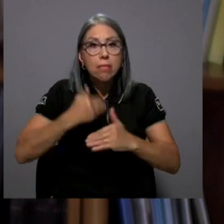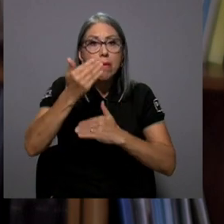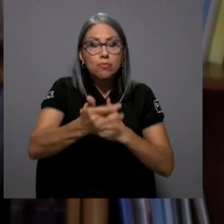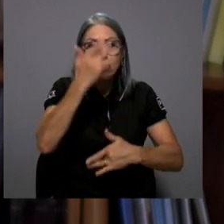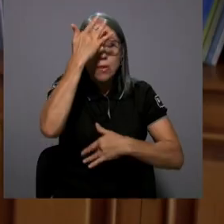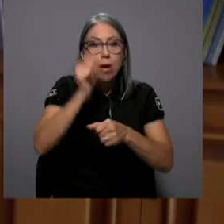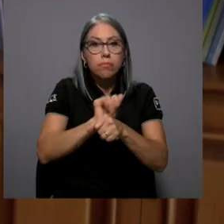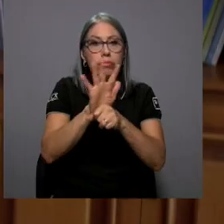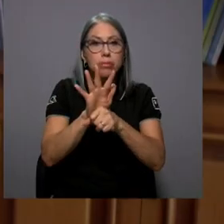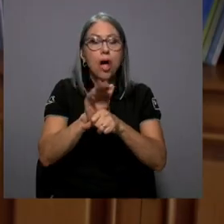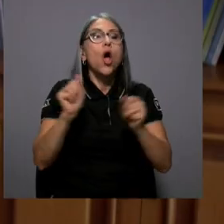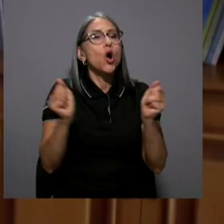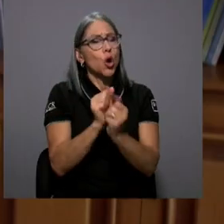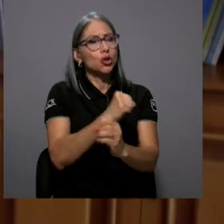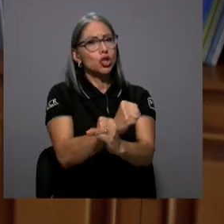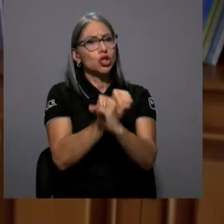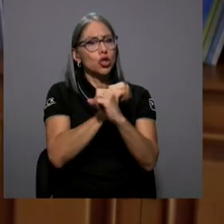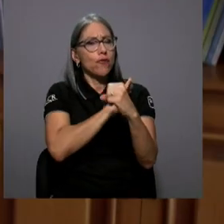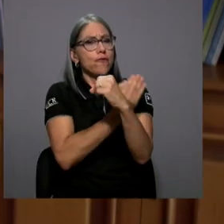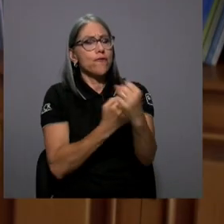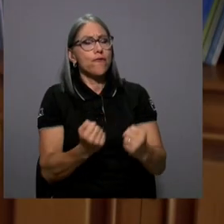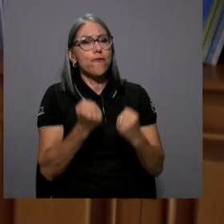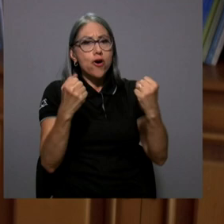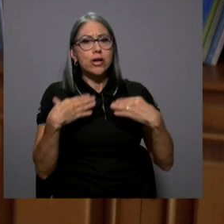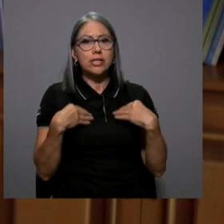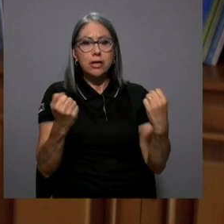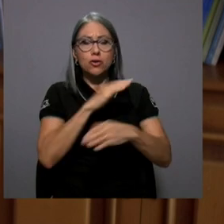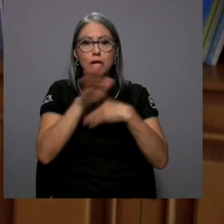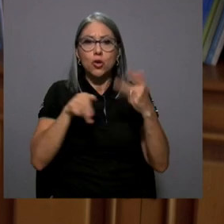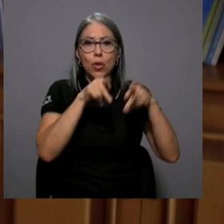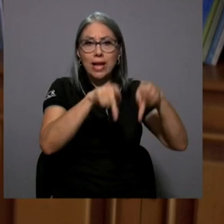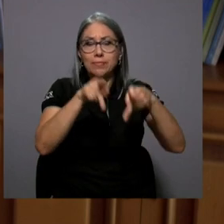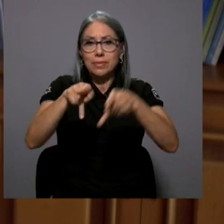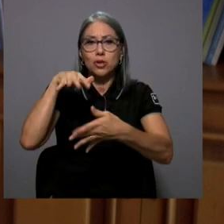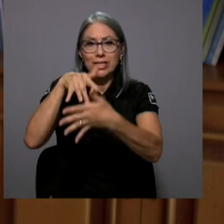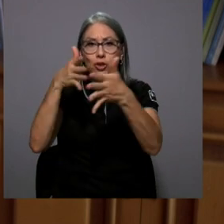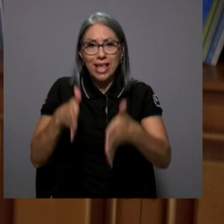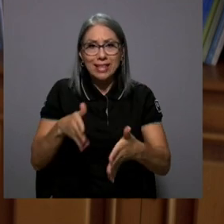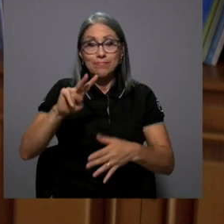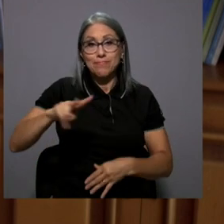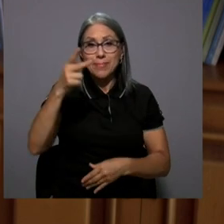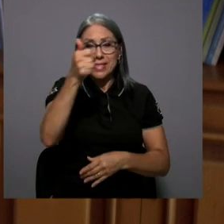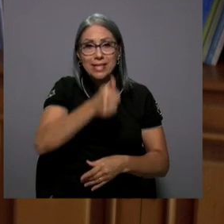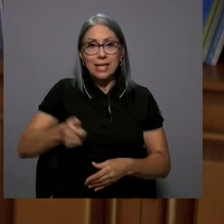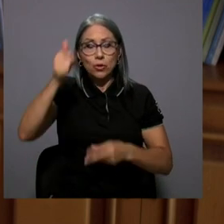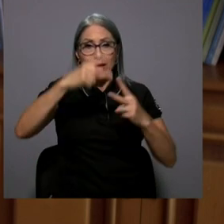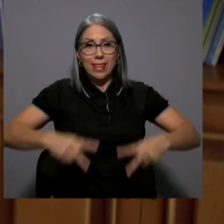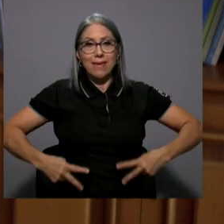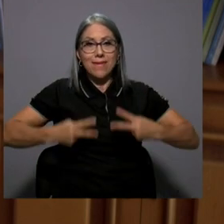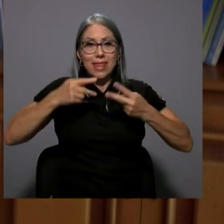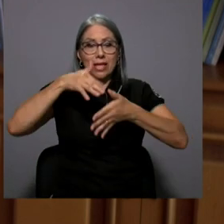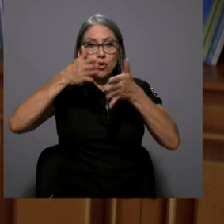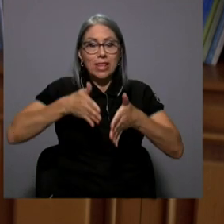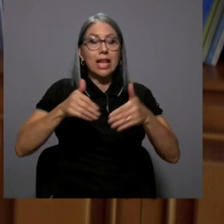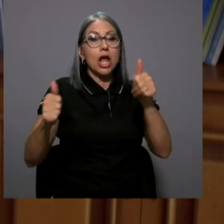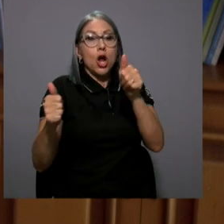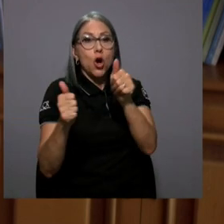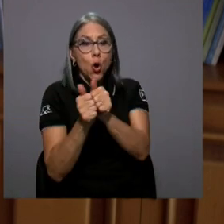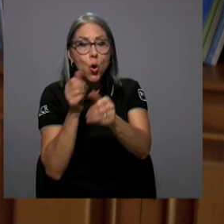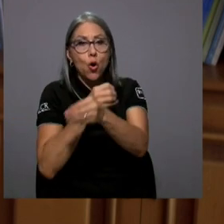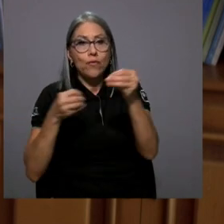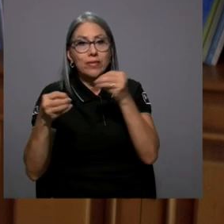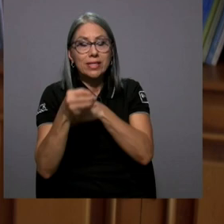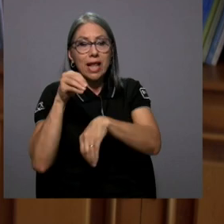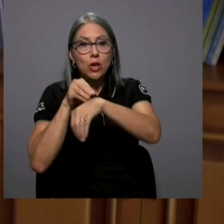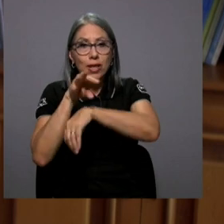pandemia. Con la firme convicción de fortalecer la salud de todas las personas estudiantes, la Vicerrectoría de Vida Estudiantil, en conjunto con